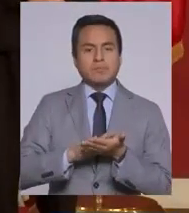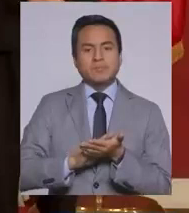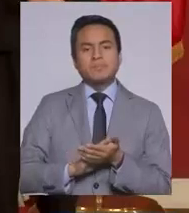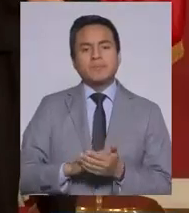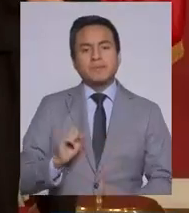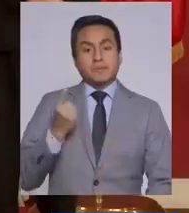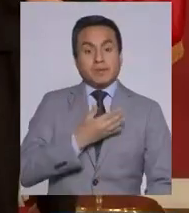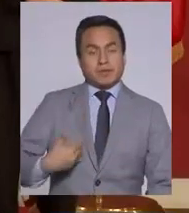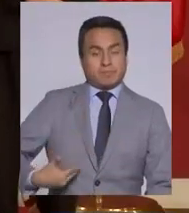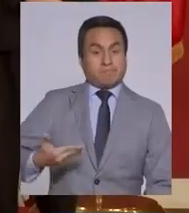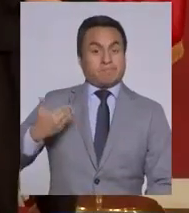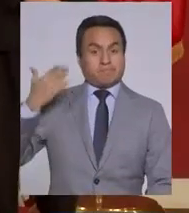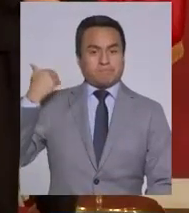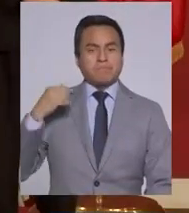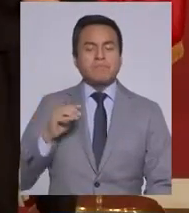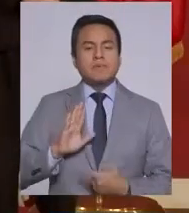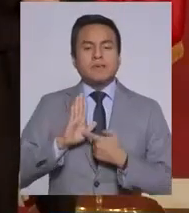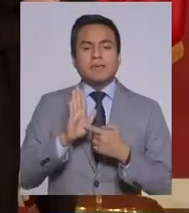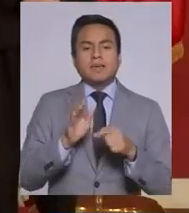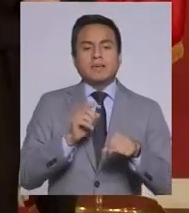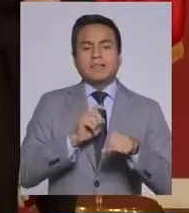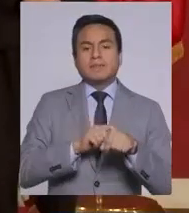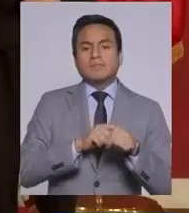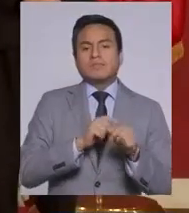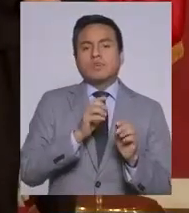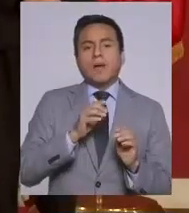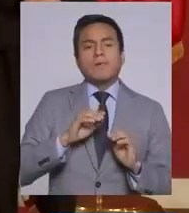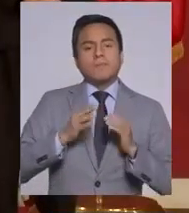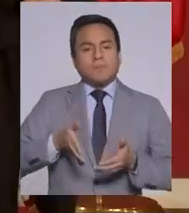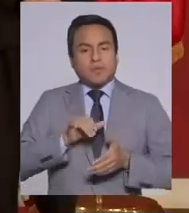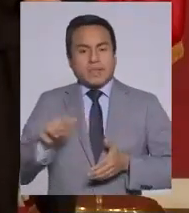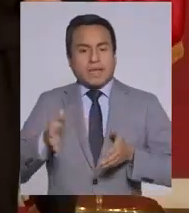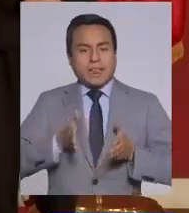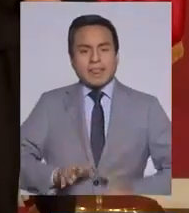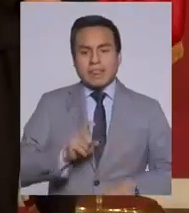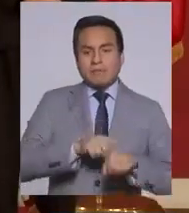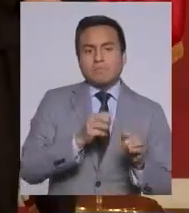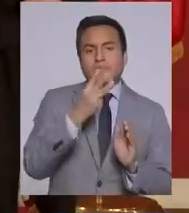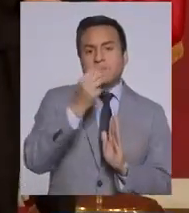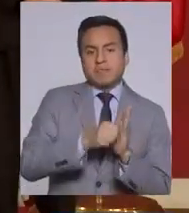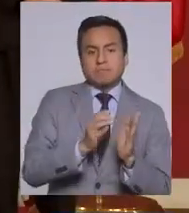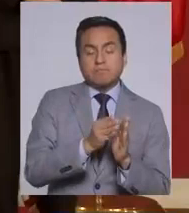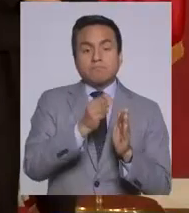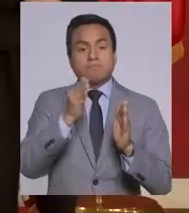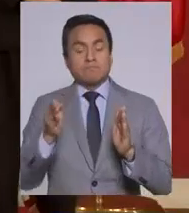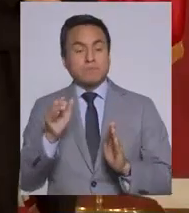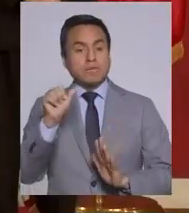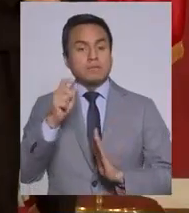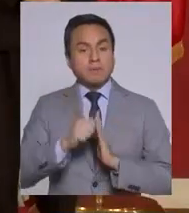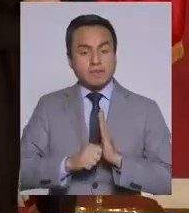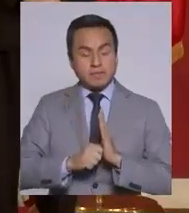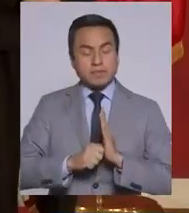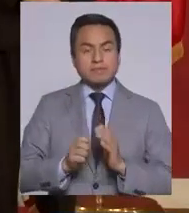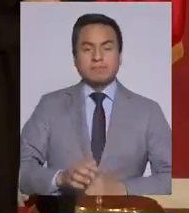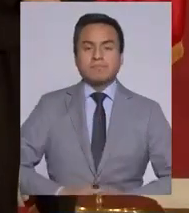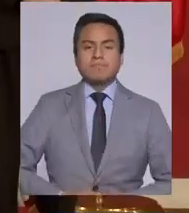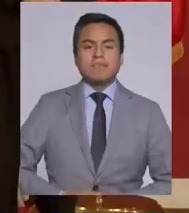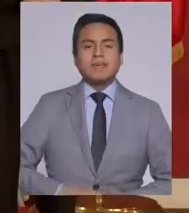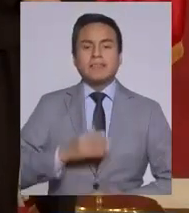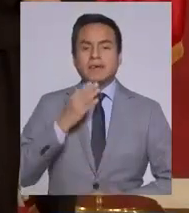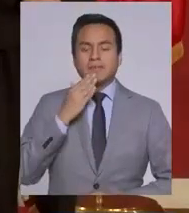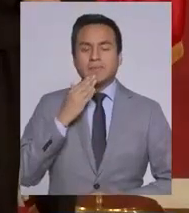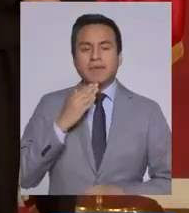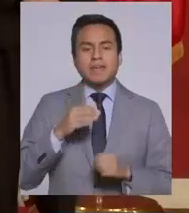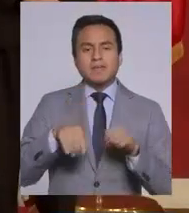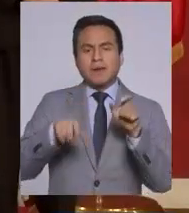nuestro primer gobierno, extendimos el beneficio del postnatal desde 3 hasta 6 meses y ampliamos